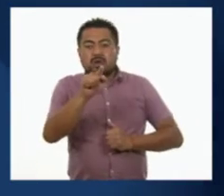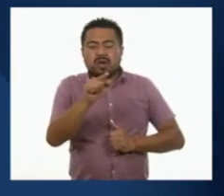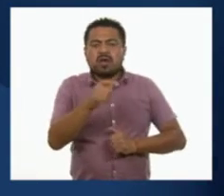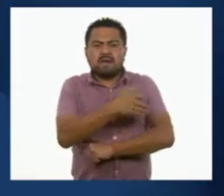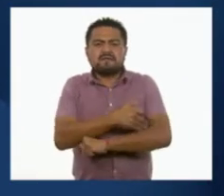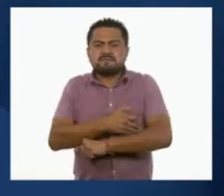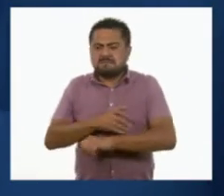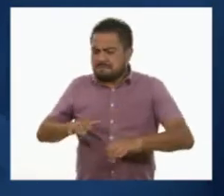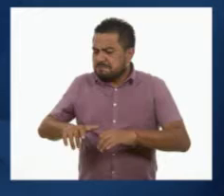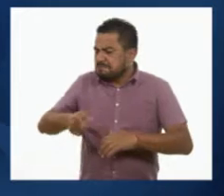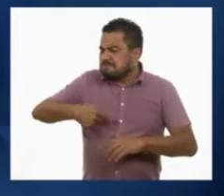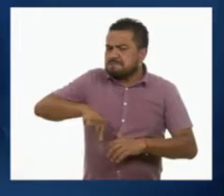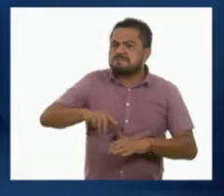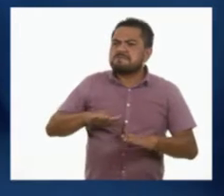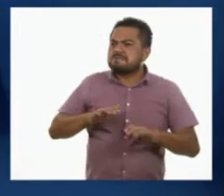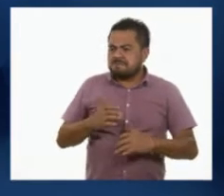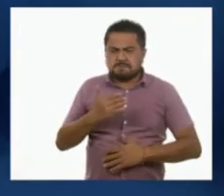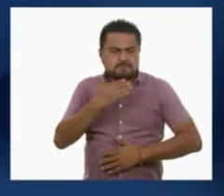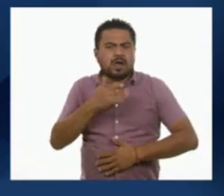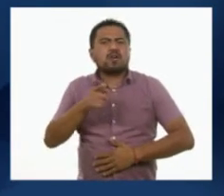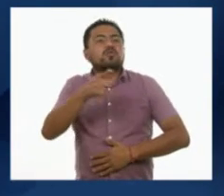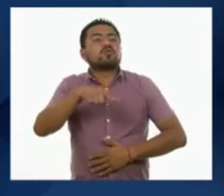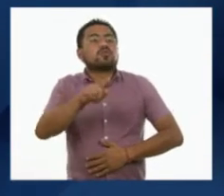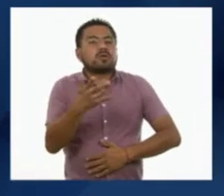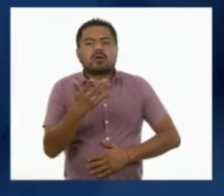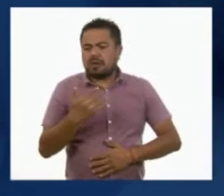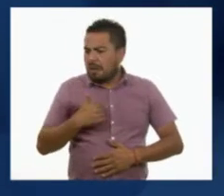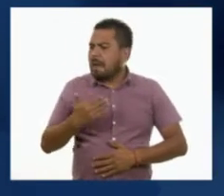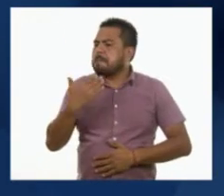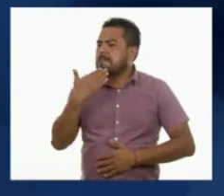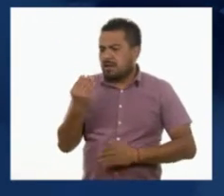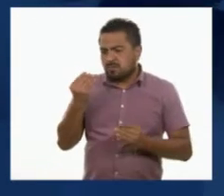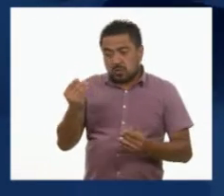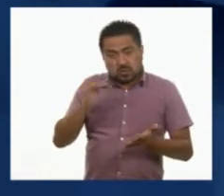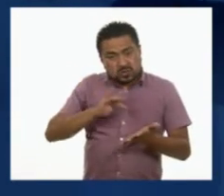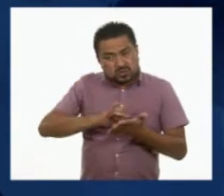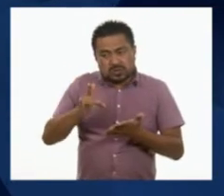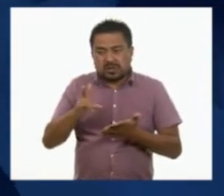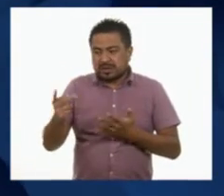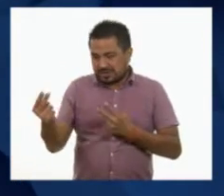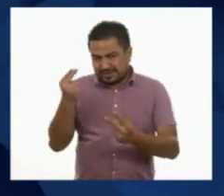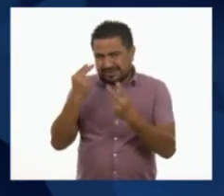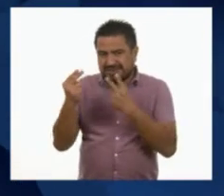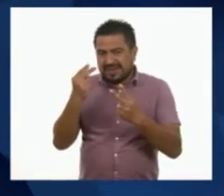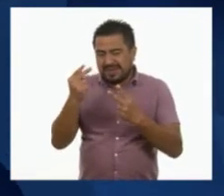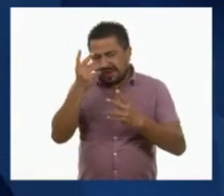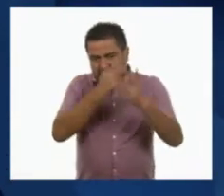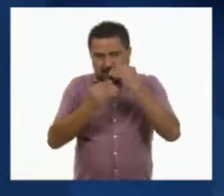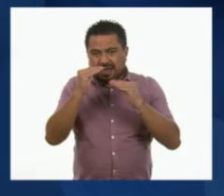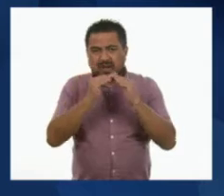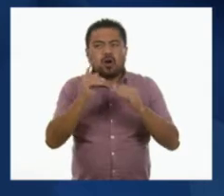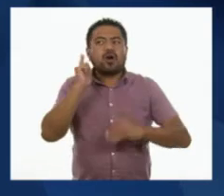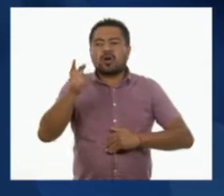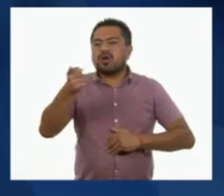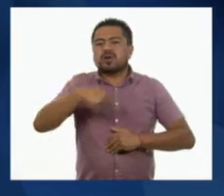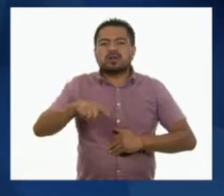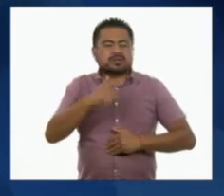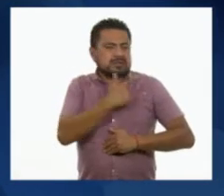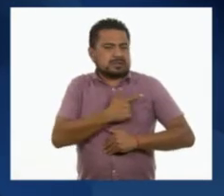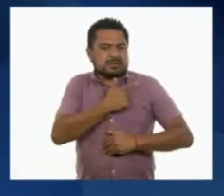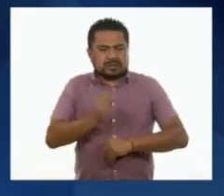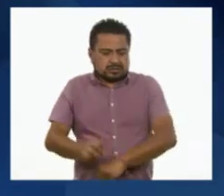bien mi familia y yo y ustedes? Pues bien, muchas gracias. Y gracias por ver Aprende en Casa. Espero que te estén gustando los programas de